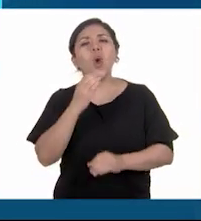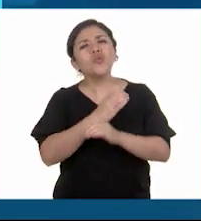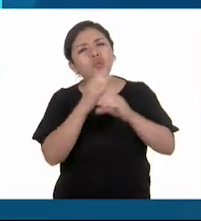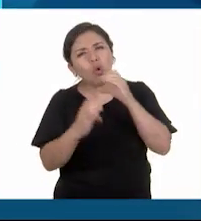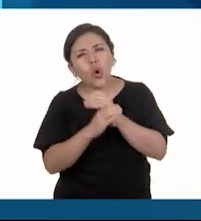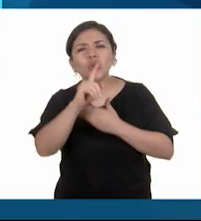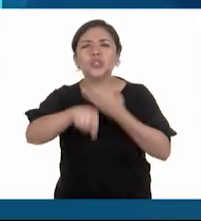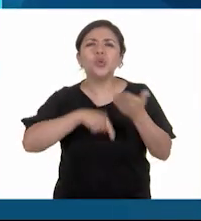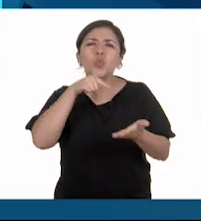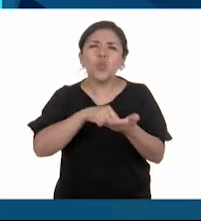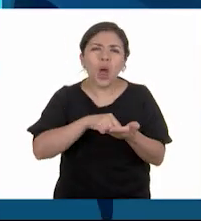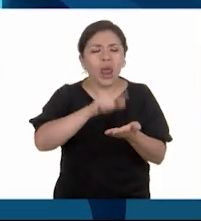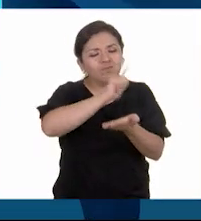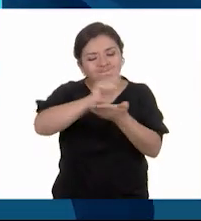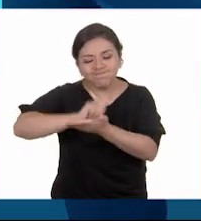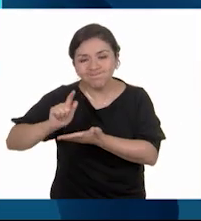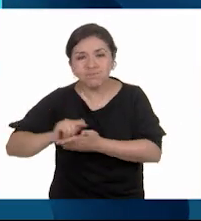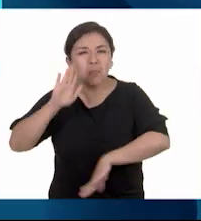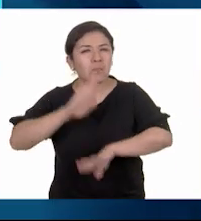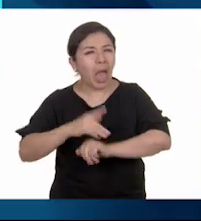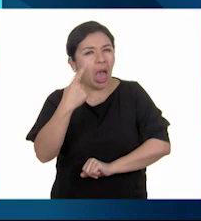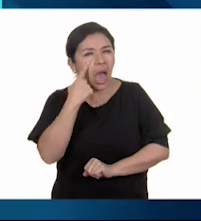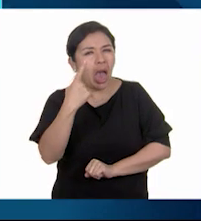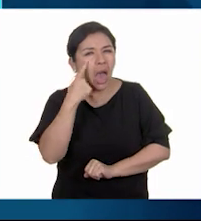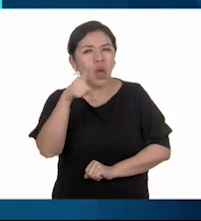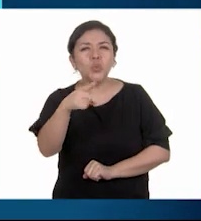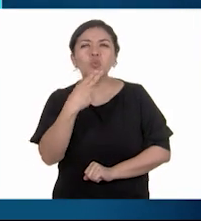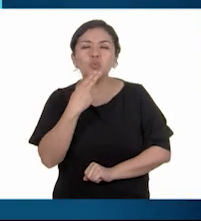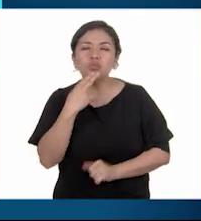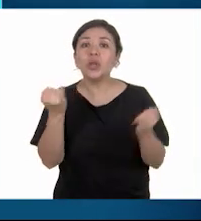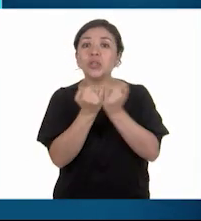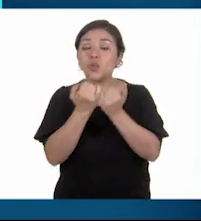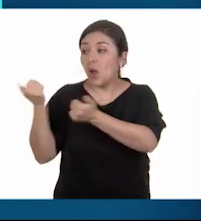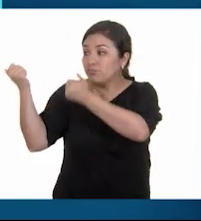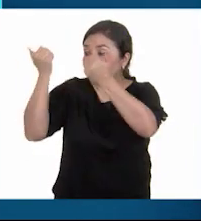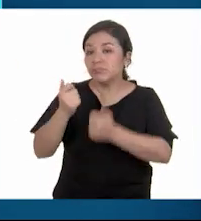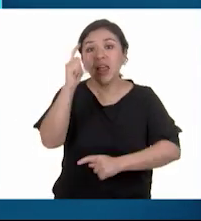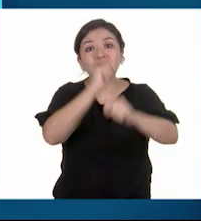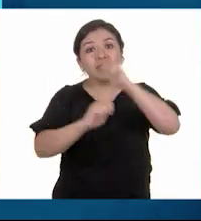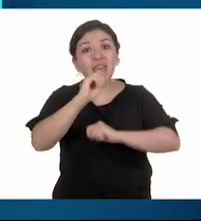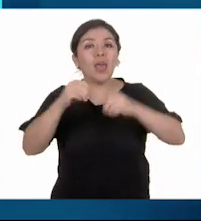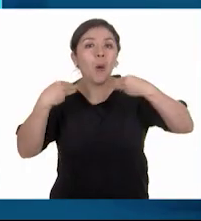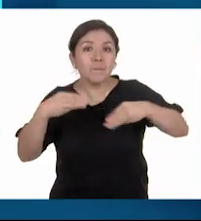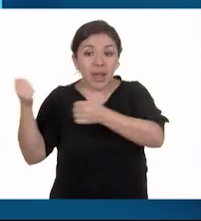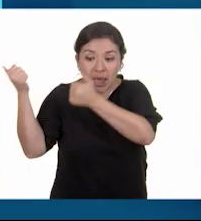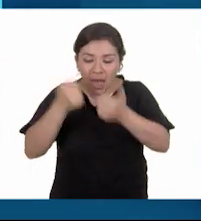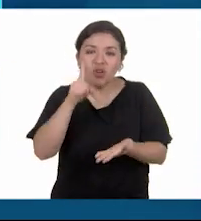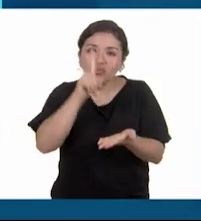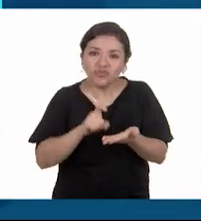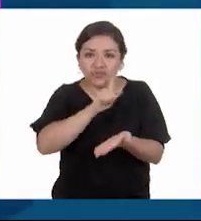Desinfecta las superficies y los objetos que más utilizas. También las cosas que compres en la tienda o el supermercado.